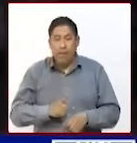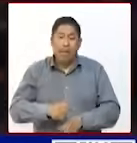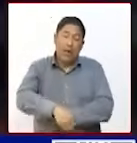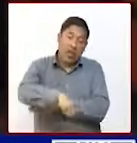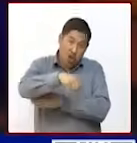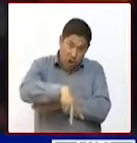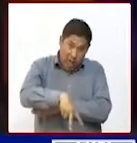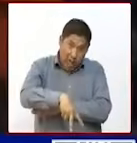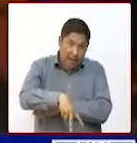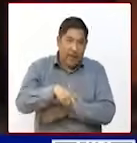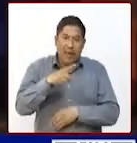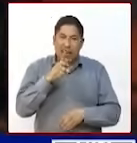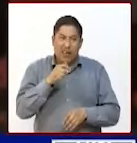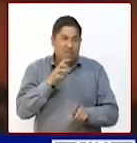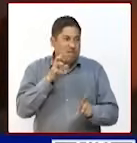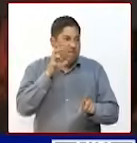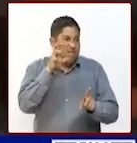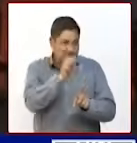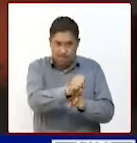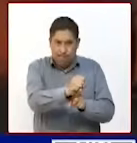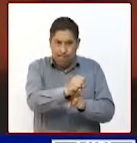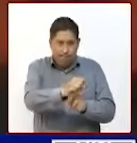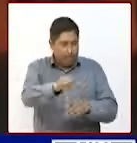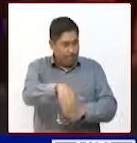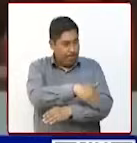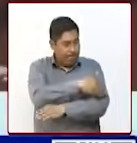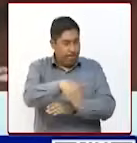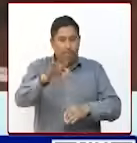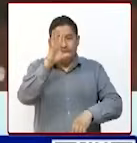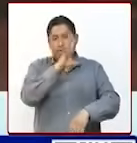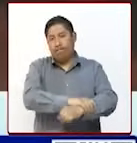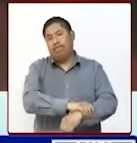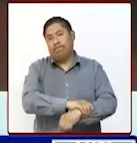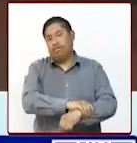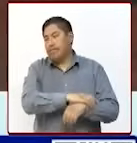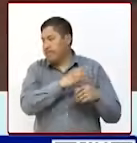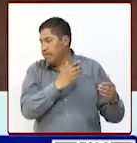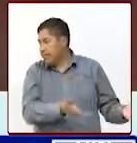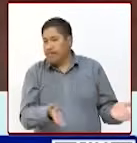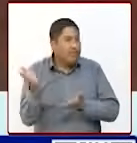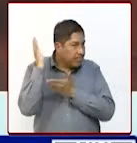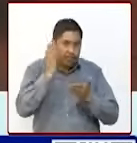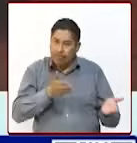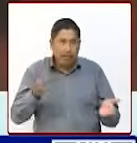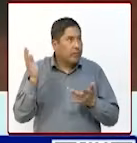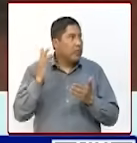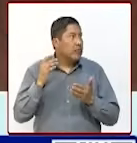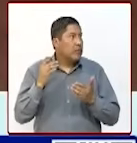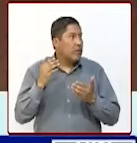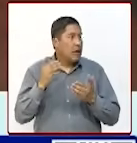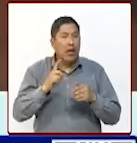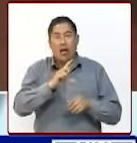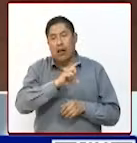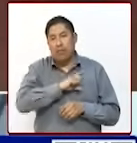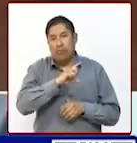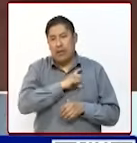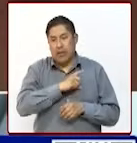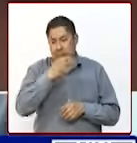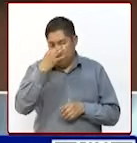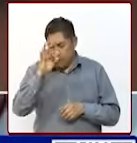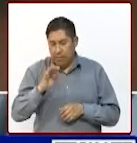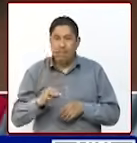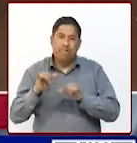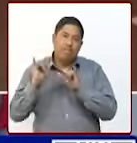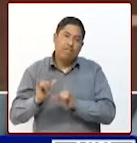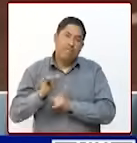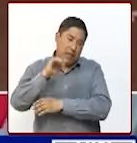horas las personas que sean encontradas en las calles van a ser arrestadas y trasladadas hasta el puesto policial más cercano, y ahí